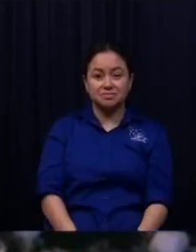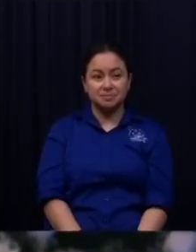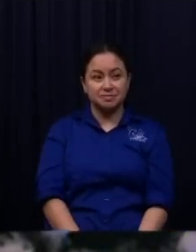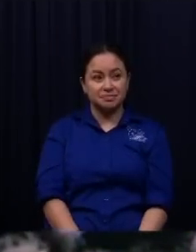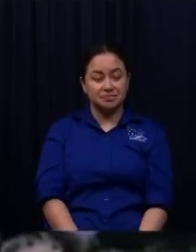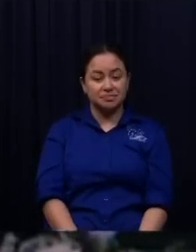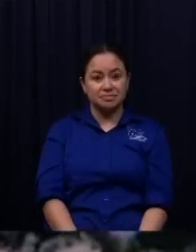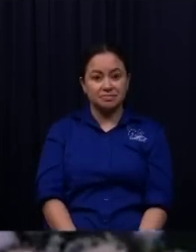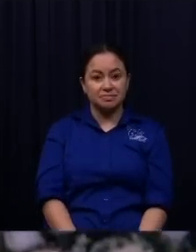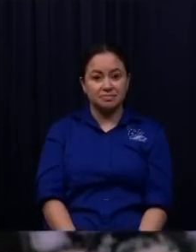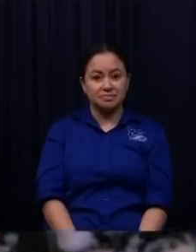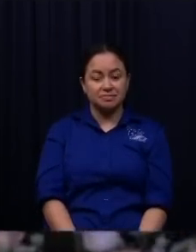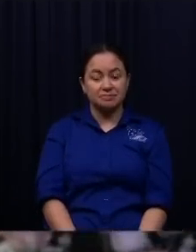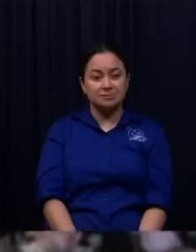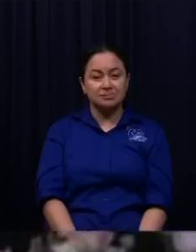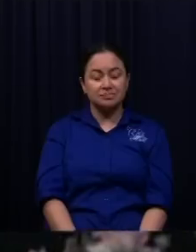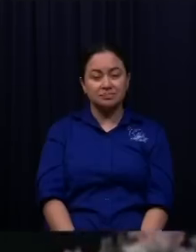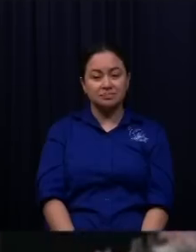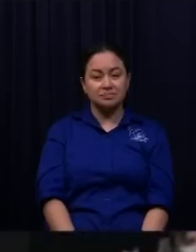Perdón.